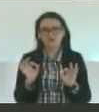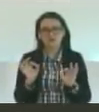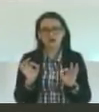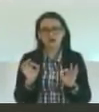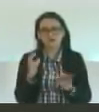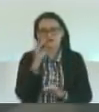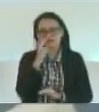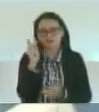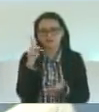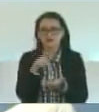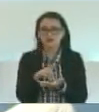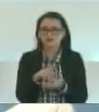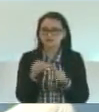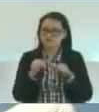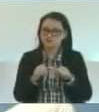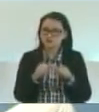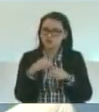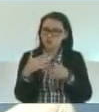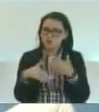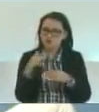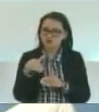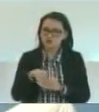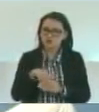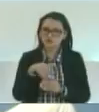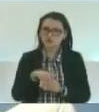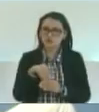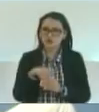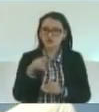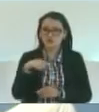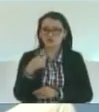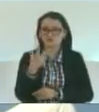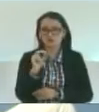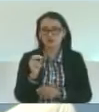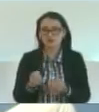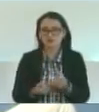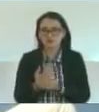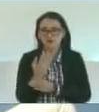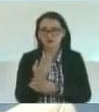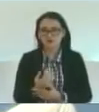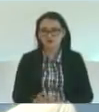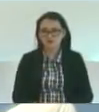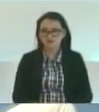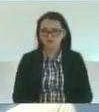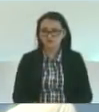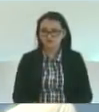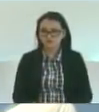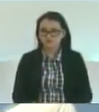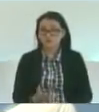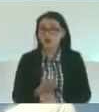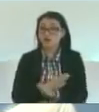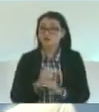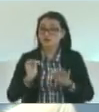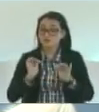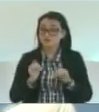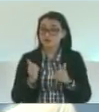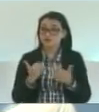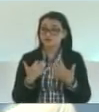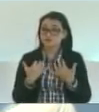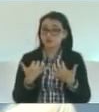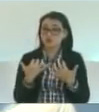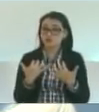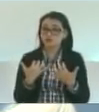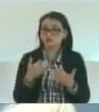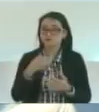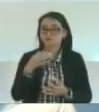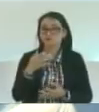nuestro país para hacer seguimiento al proceso electoral del próximo 20 de mayo. Antes de dar inicio a la rueda de prensa, tiene la palabra